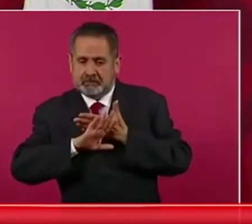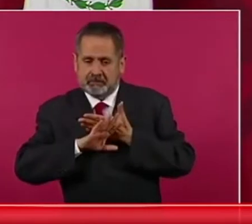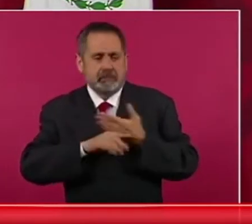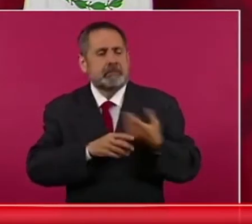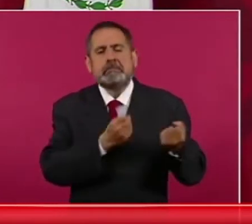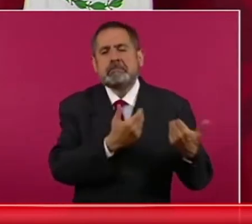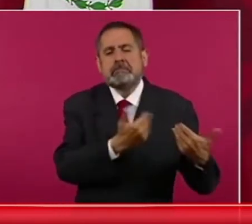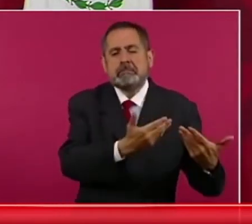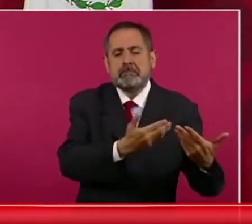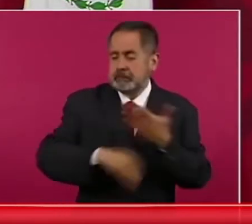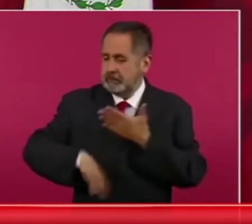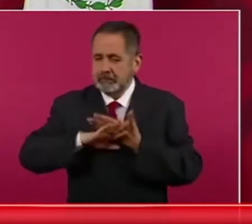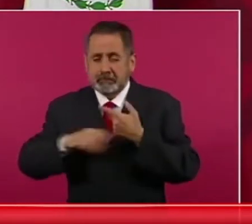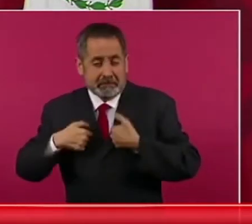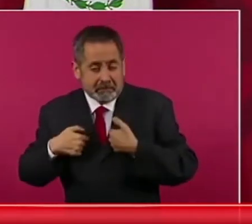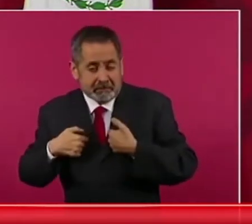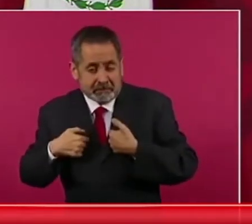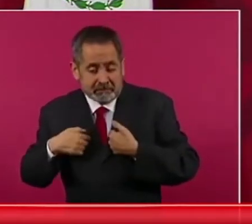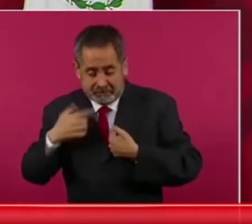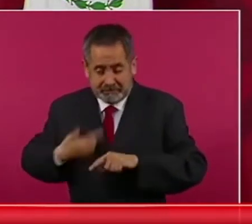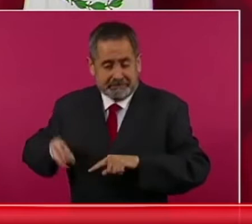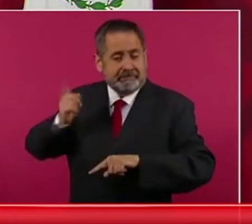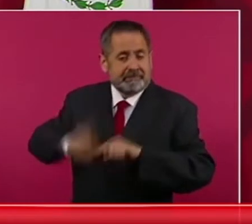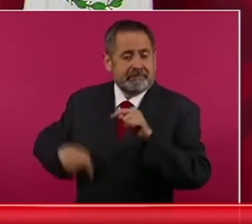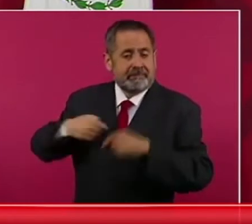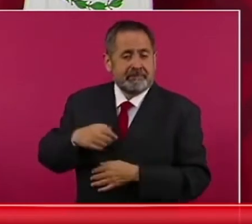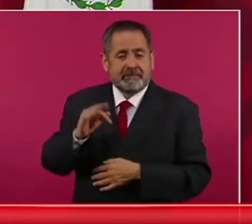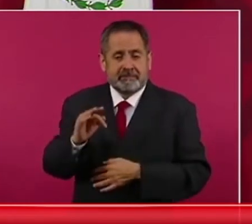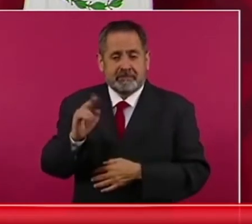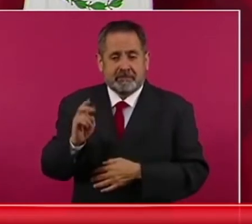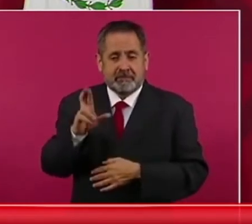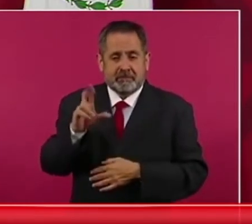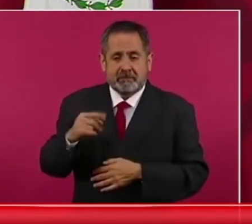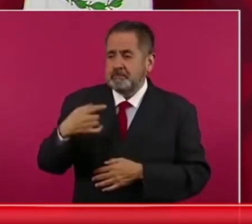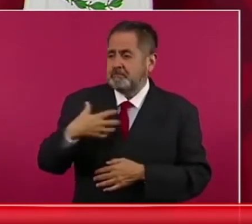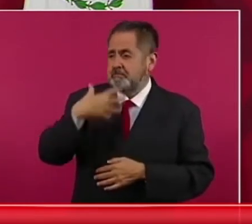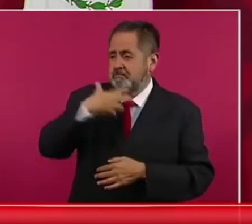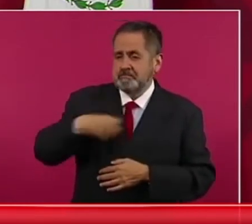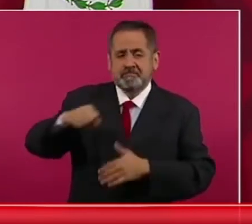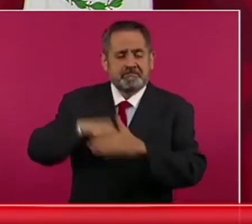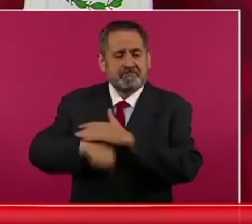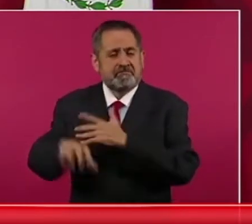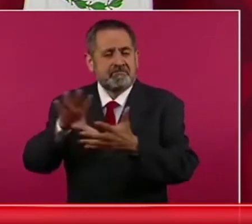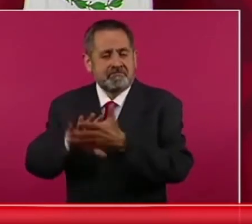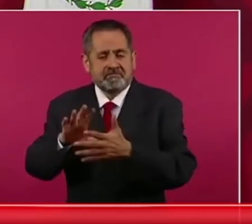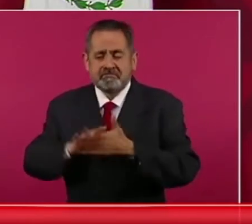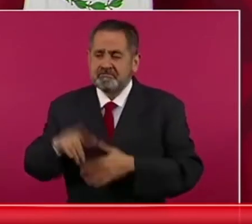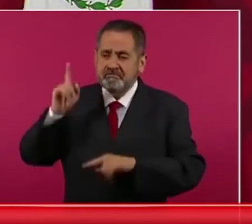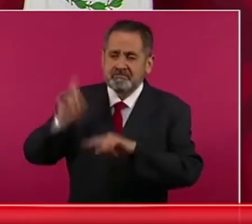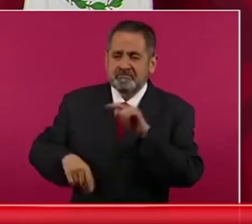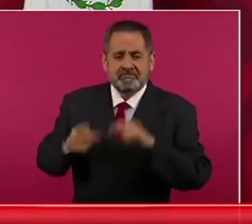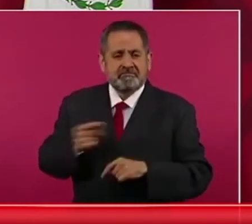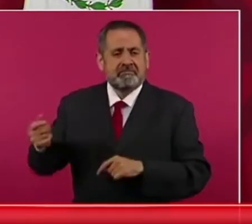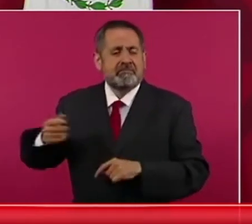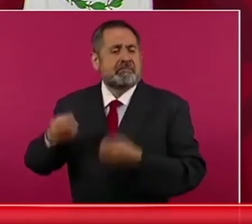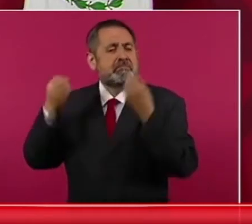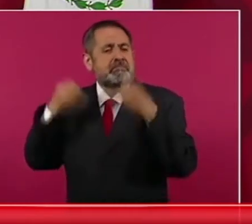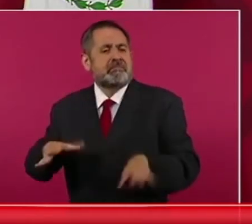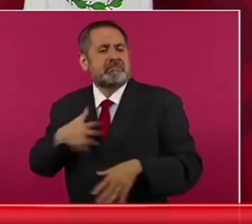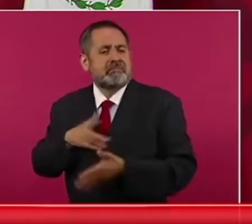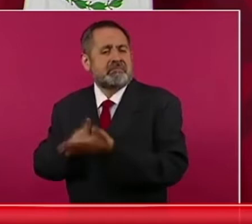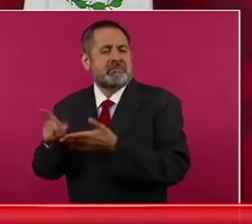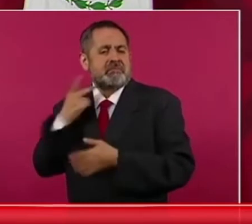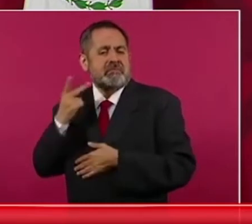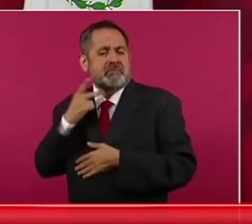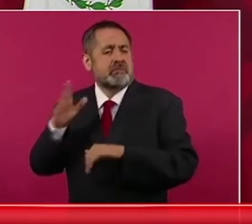dignidad. A mí me van a desaforar, me van a encarcelar y me van a despojar de mis derechos políticos